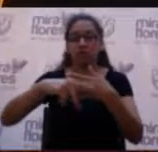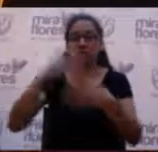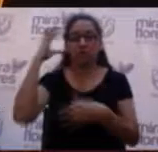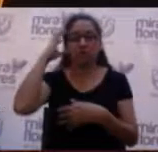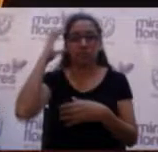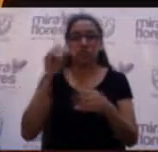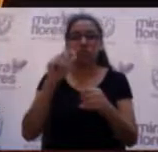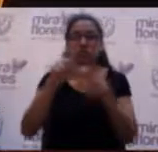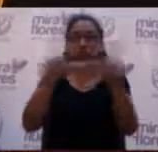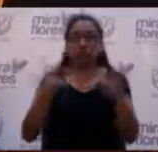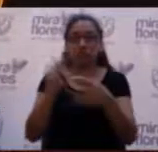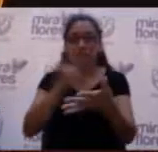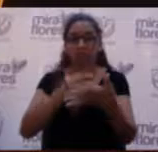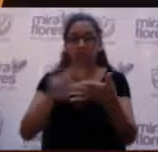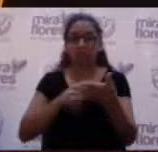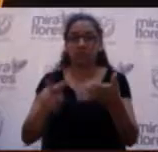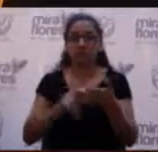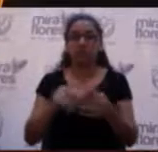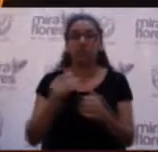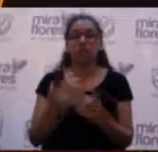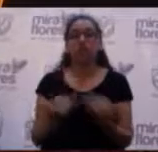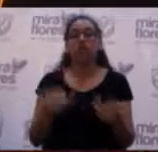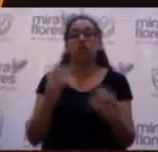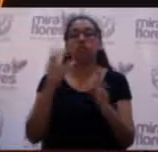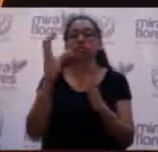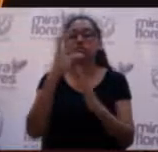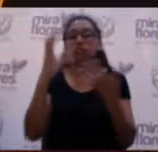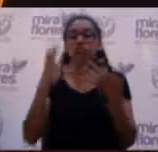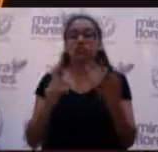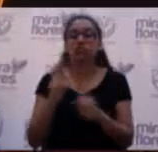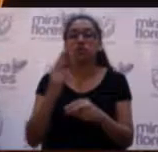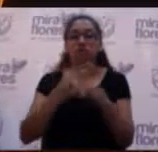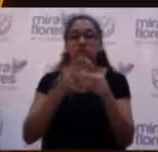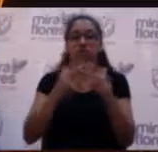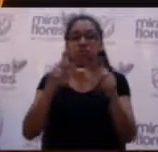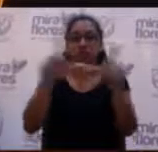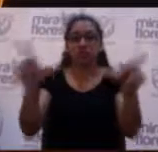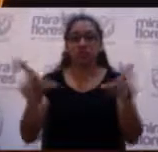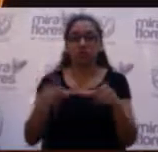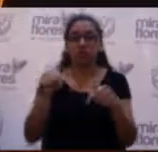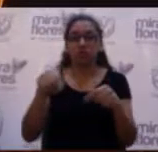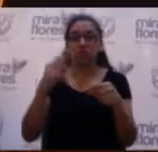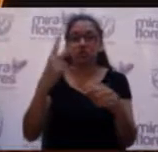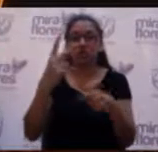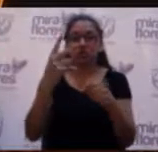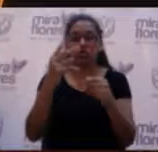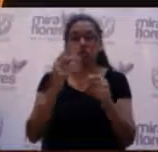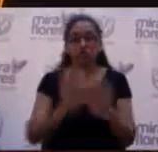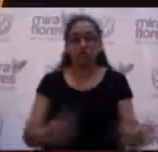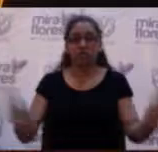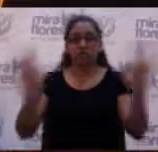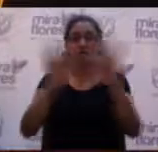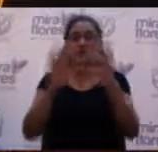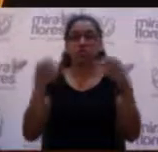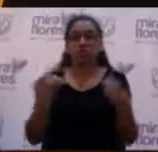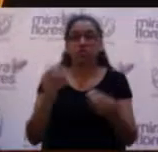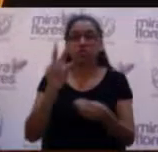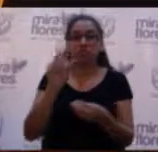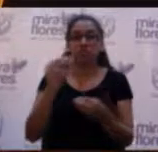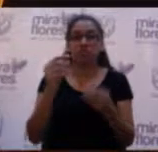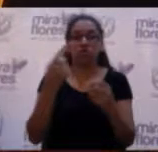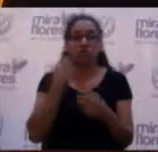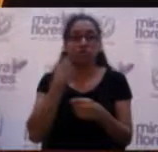Lee, en la categoría Gestión Pública, Regional y Local. Este premio es doblemente importante porque no solo está